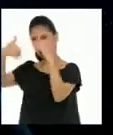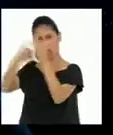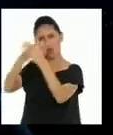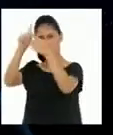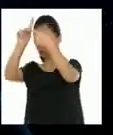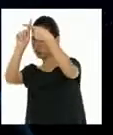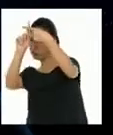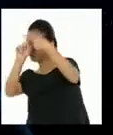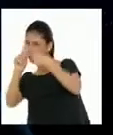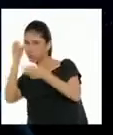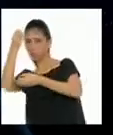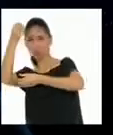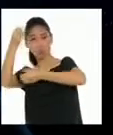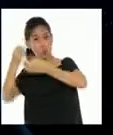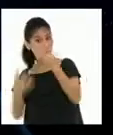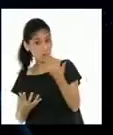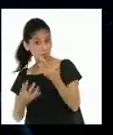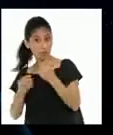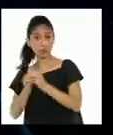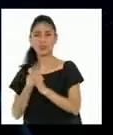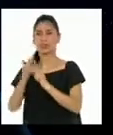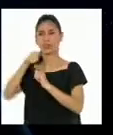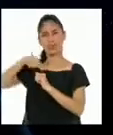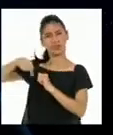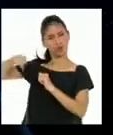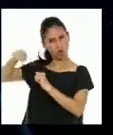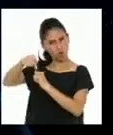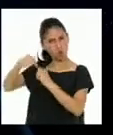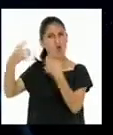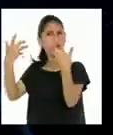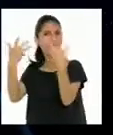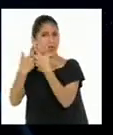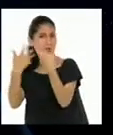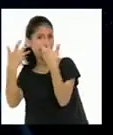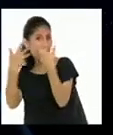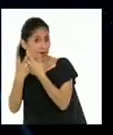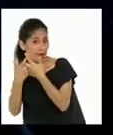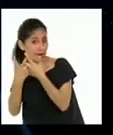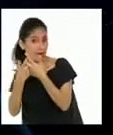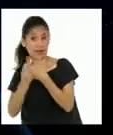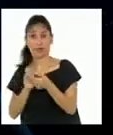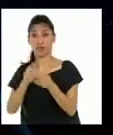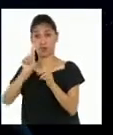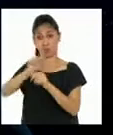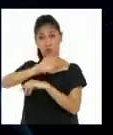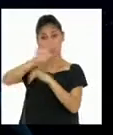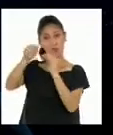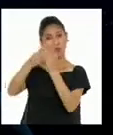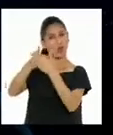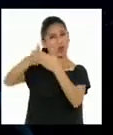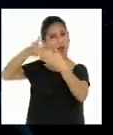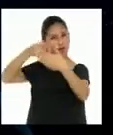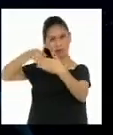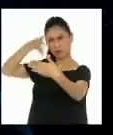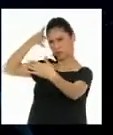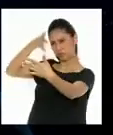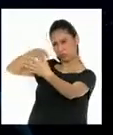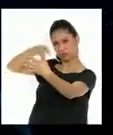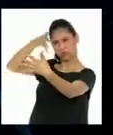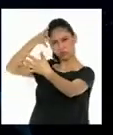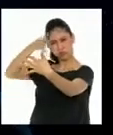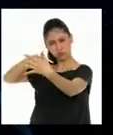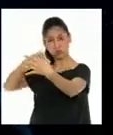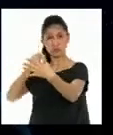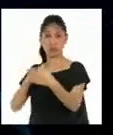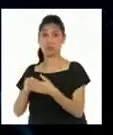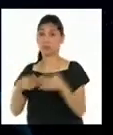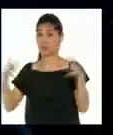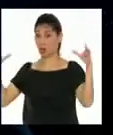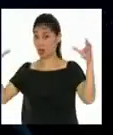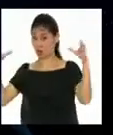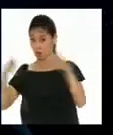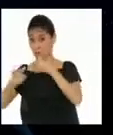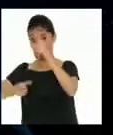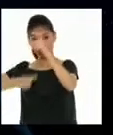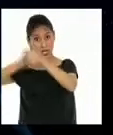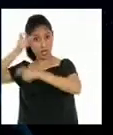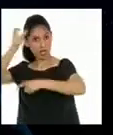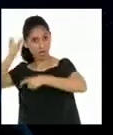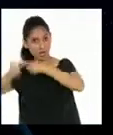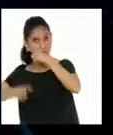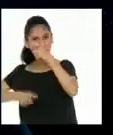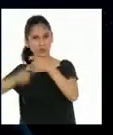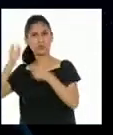cumplen una determinada característica. Es el objeto de estudio. La población debe definirse